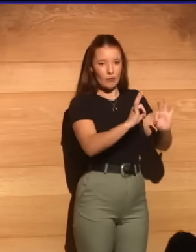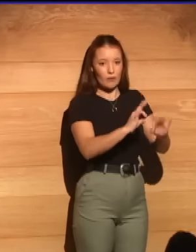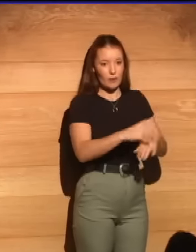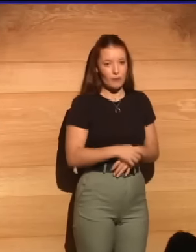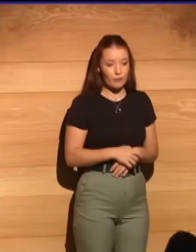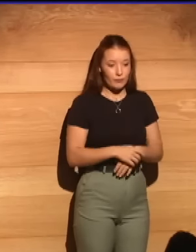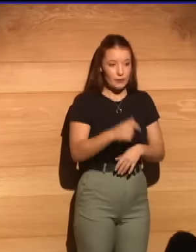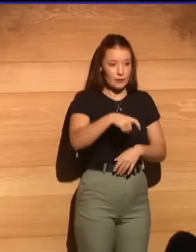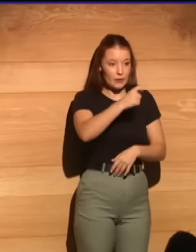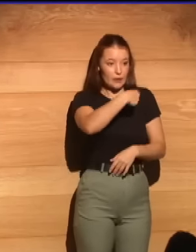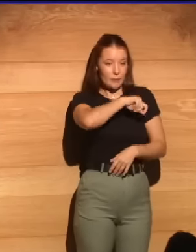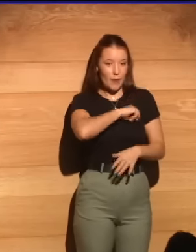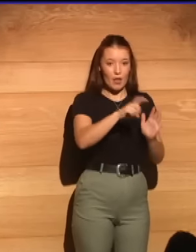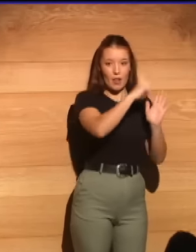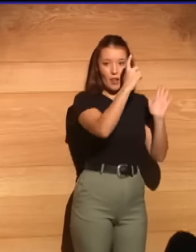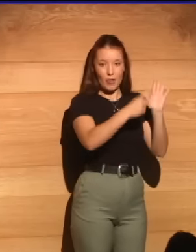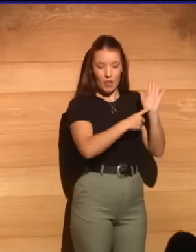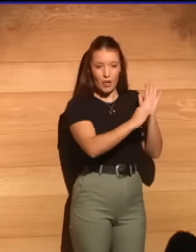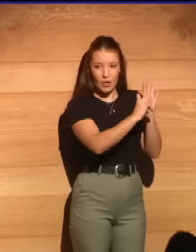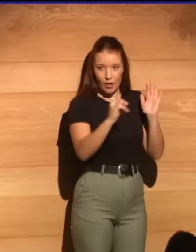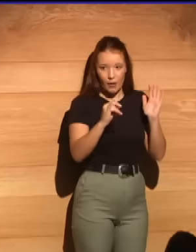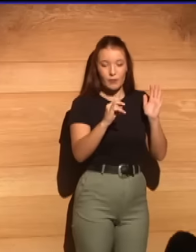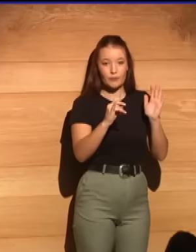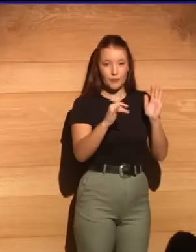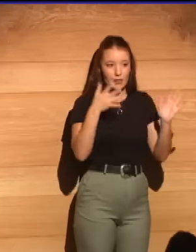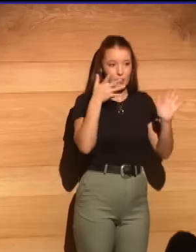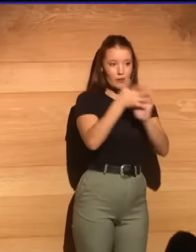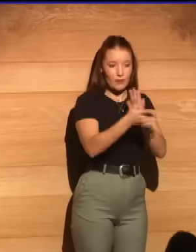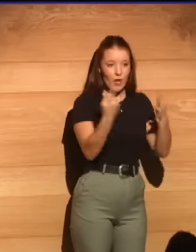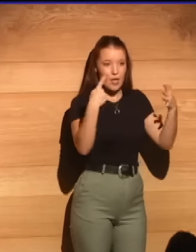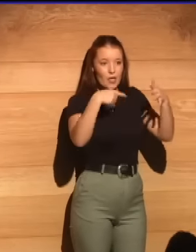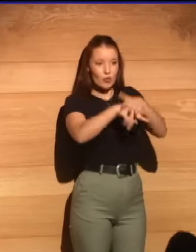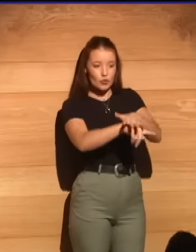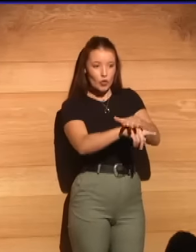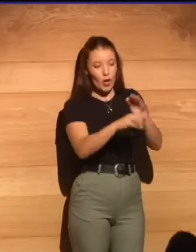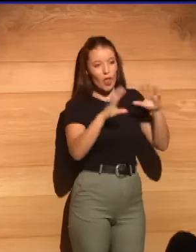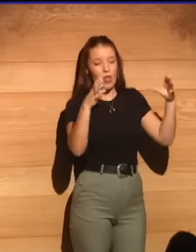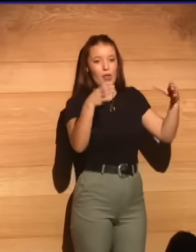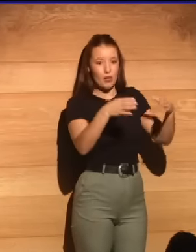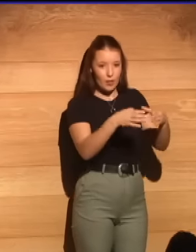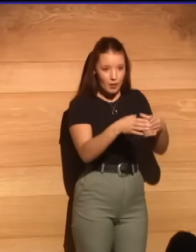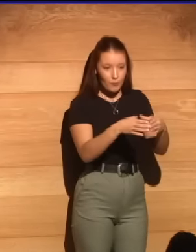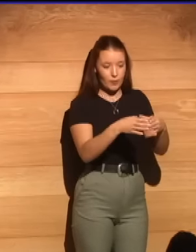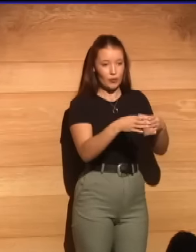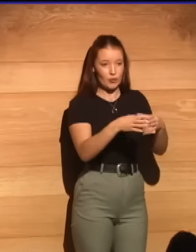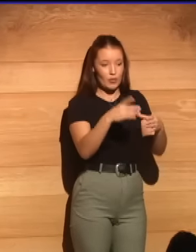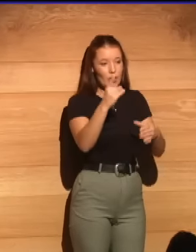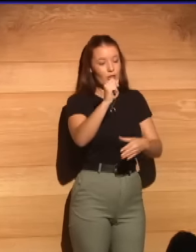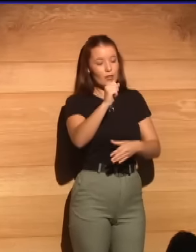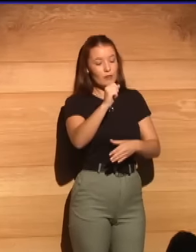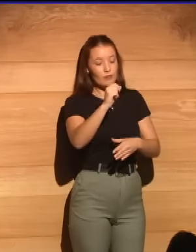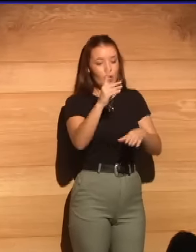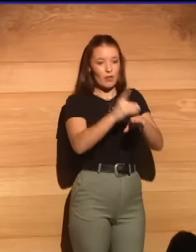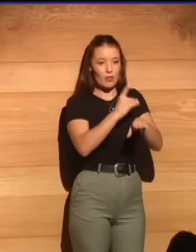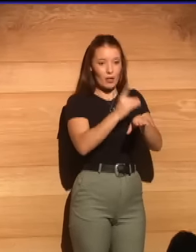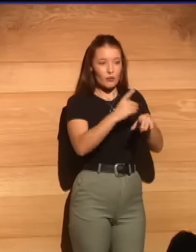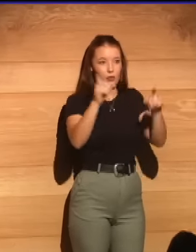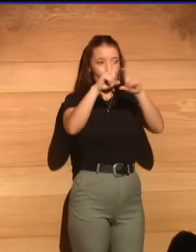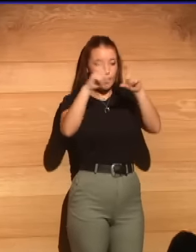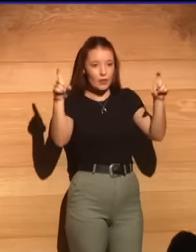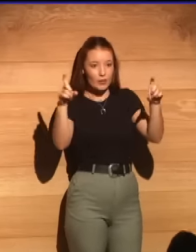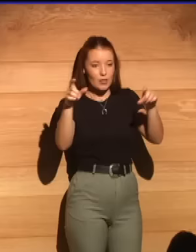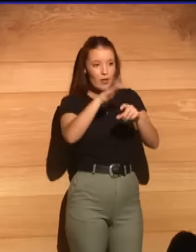regular la desconexión digital, la intrusión que podría haber de equipos o de conexiones de empresa en tu entorno laboral, por ejemplo.